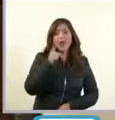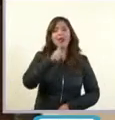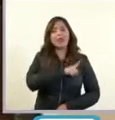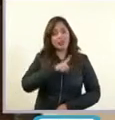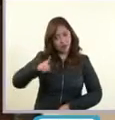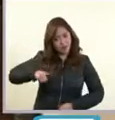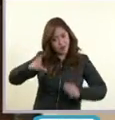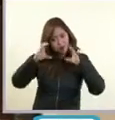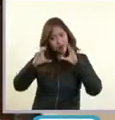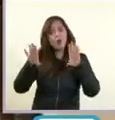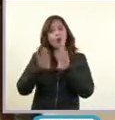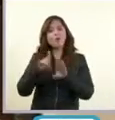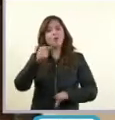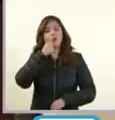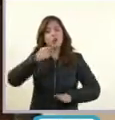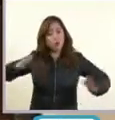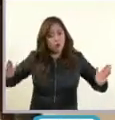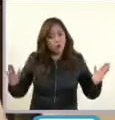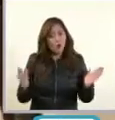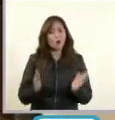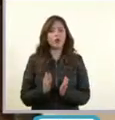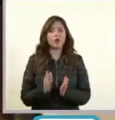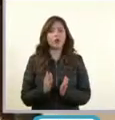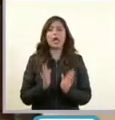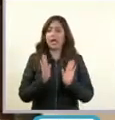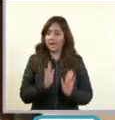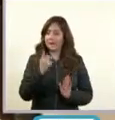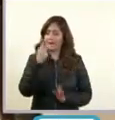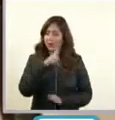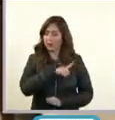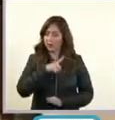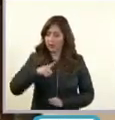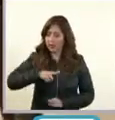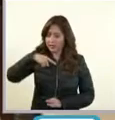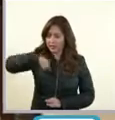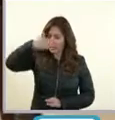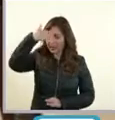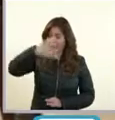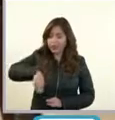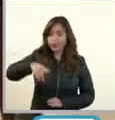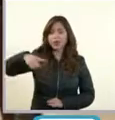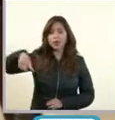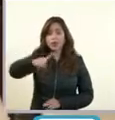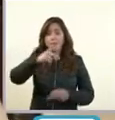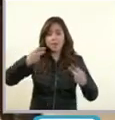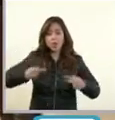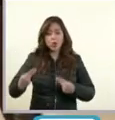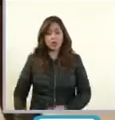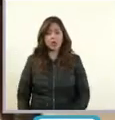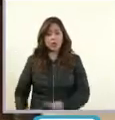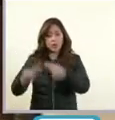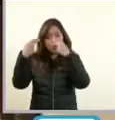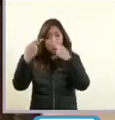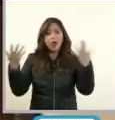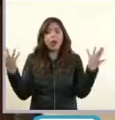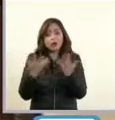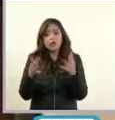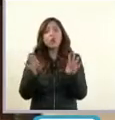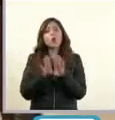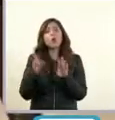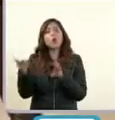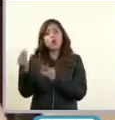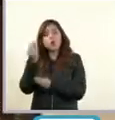Tomando decisiones adecuadas. Ahora, ojo, sería importante que esta industria, si nos están escuchando, hicieran algo en pro de una